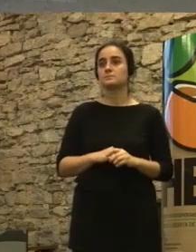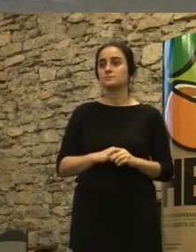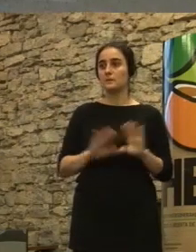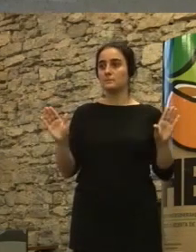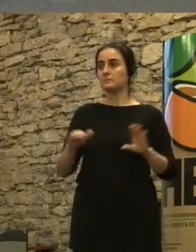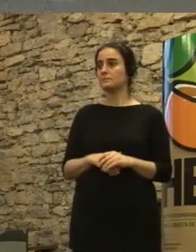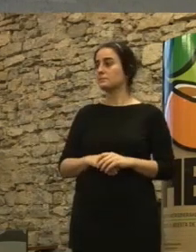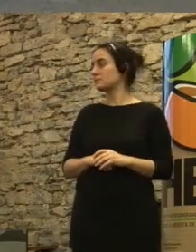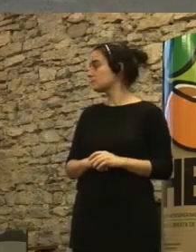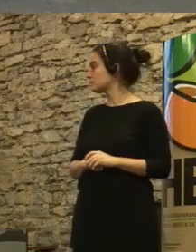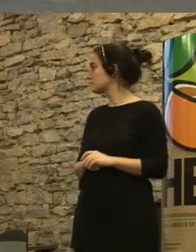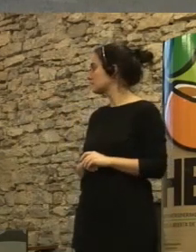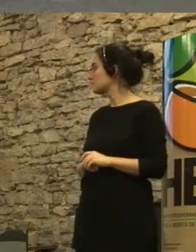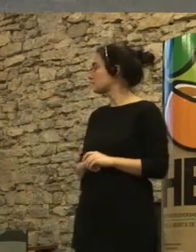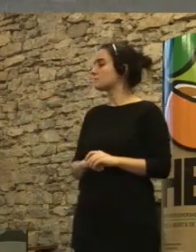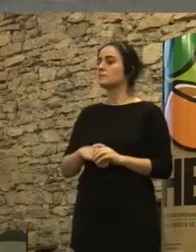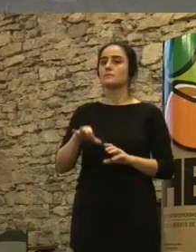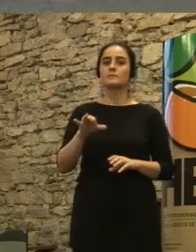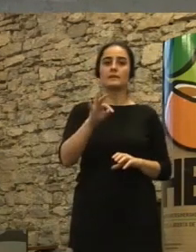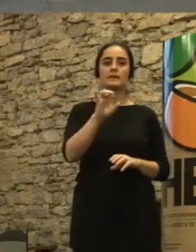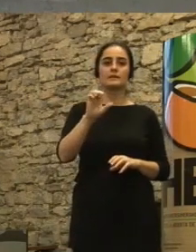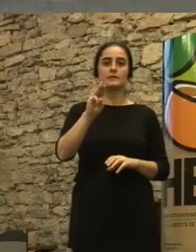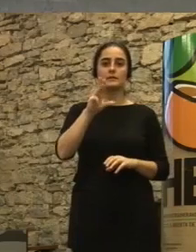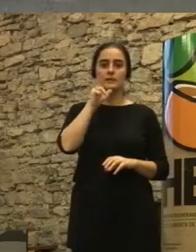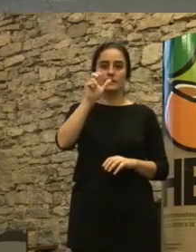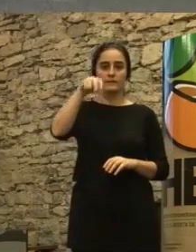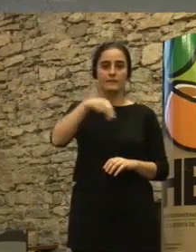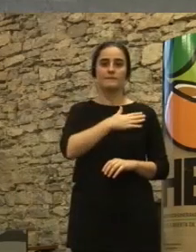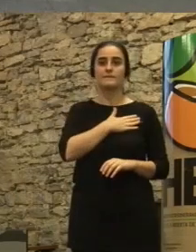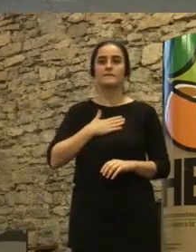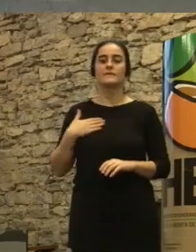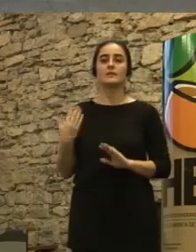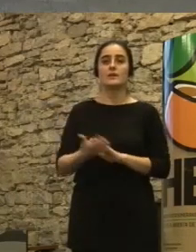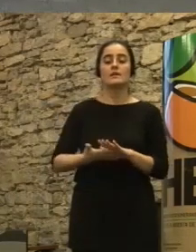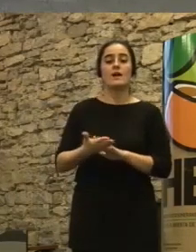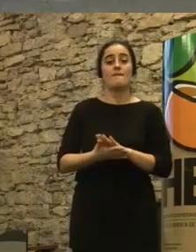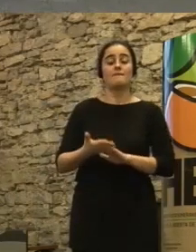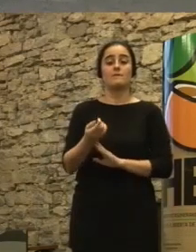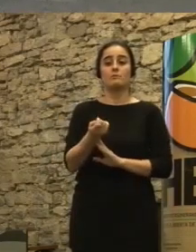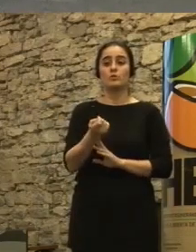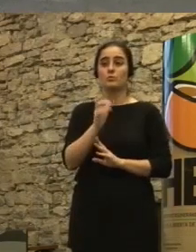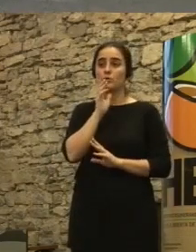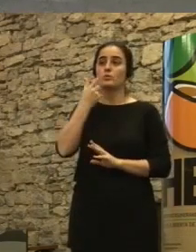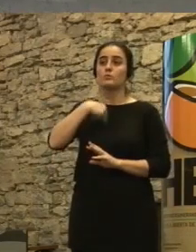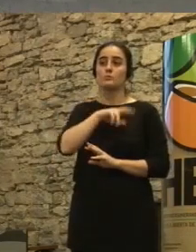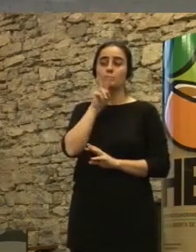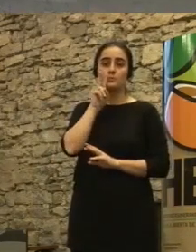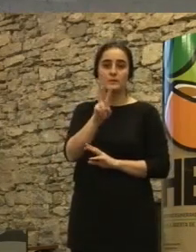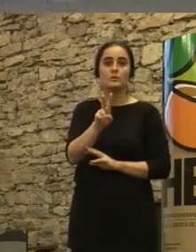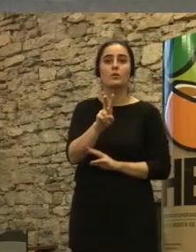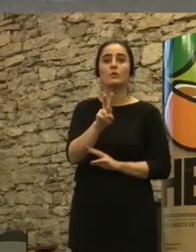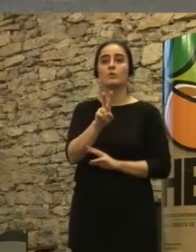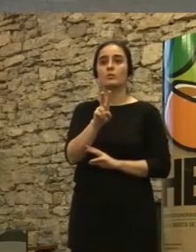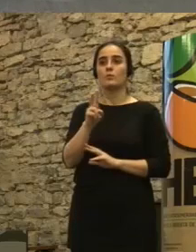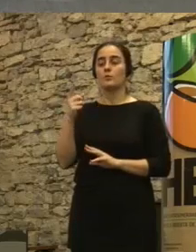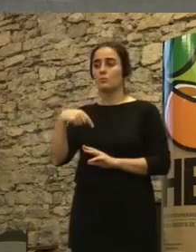¿No? Bueno, Estefan. Me gustaría que nos hablaras un poquito, porque hemos visto varias de las esferas en las que